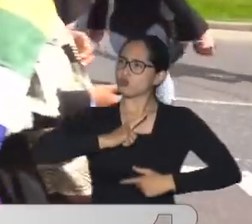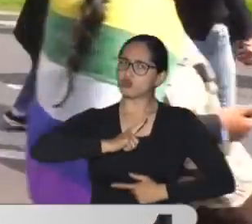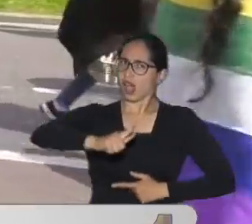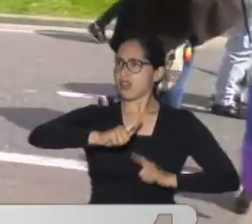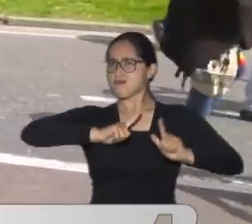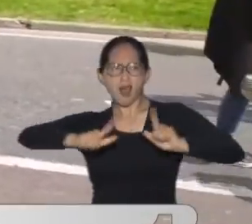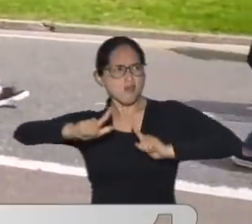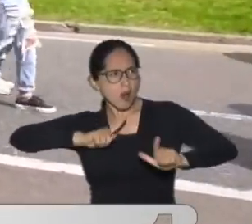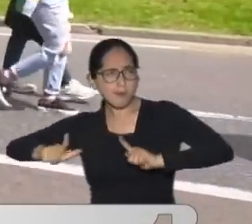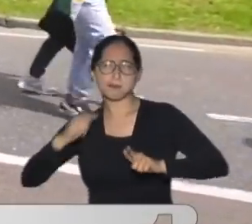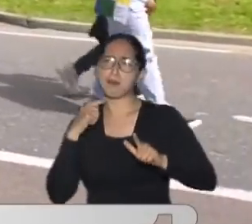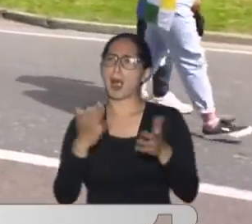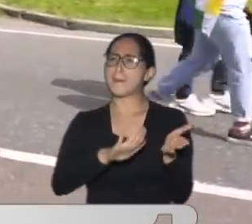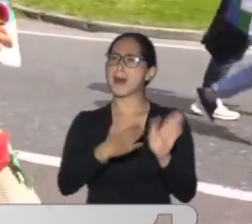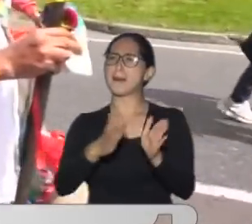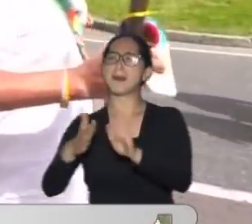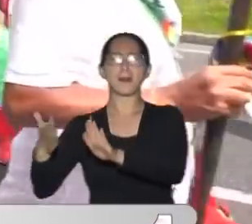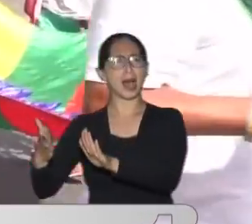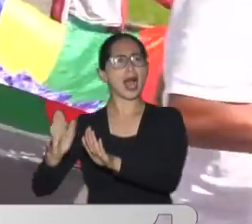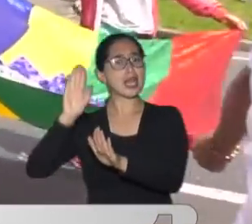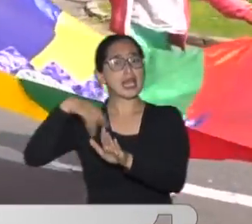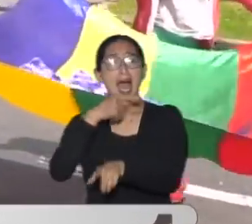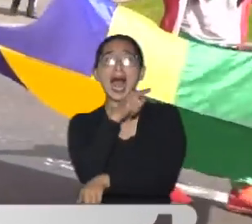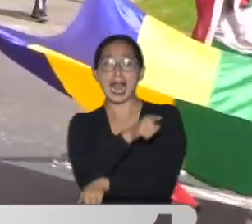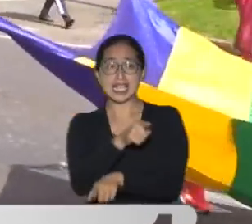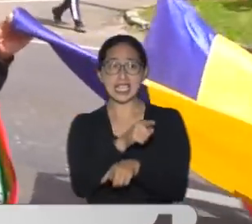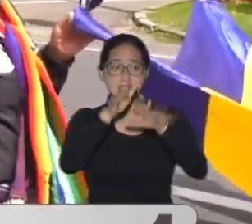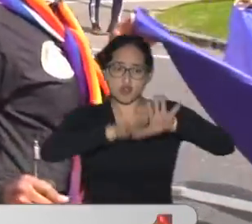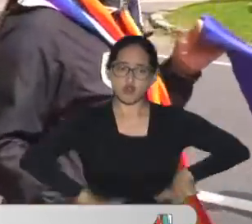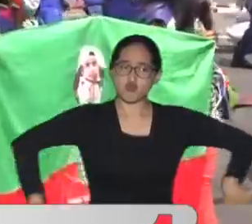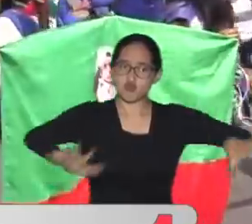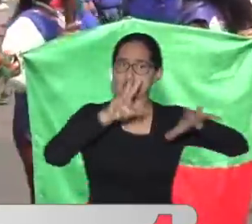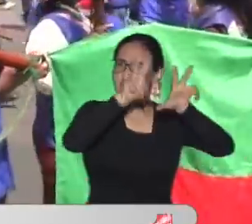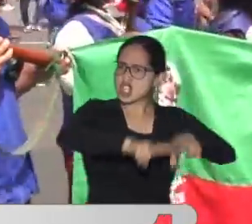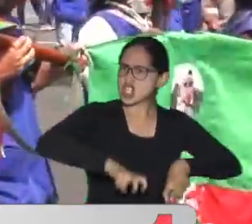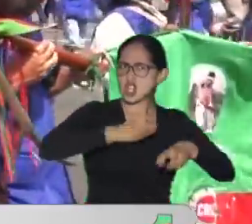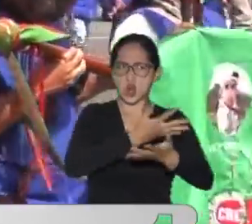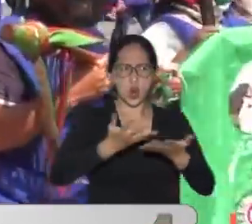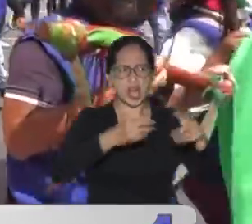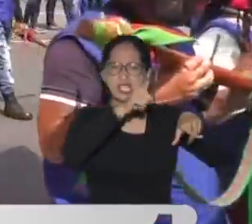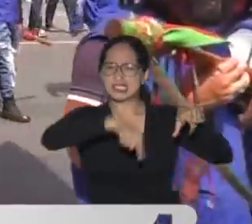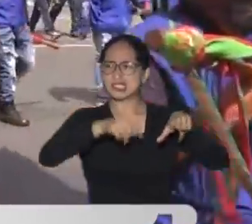económicos están allí y que por eso nos quieren despojar de nuestros territorios.